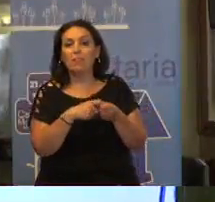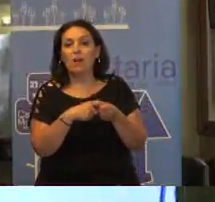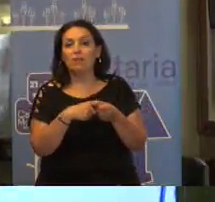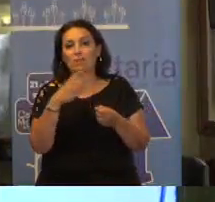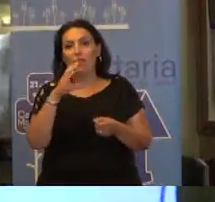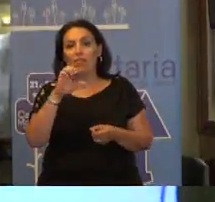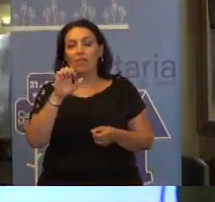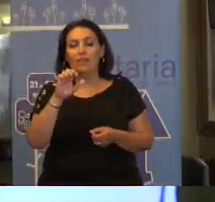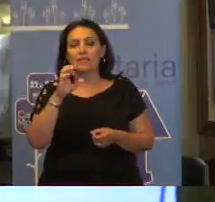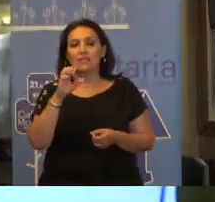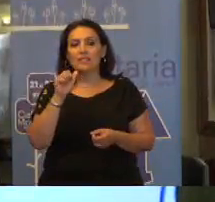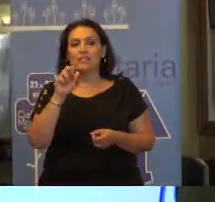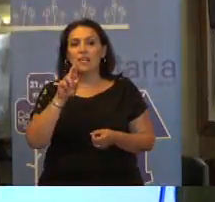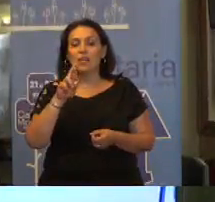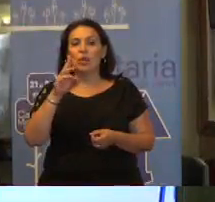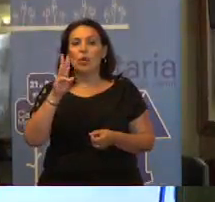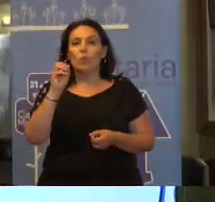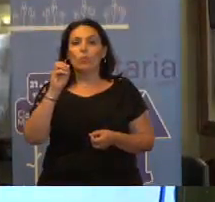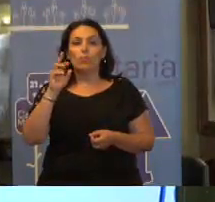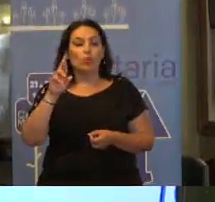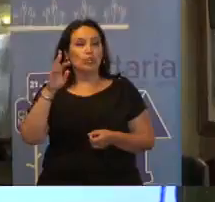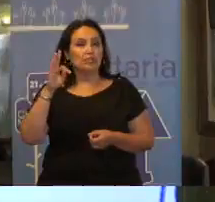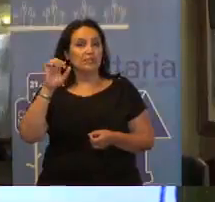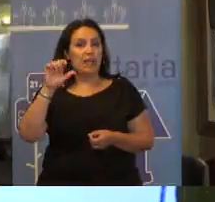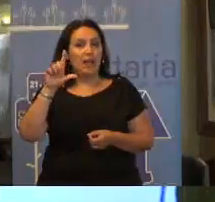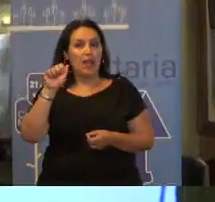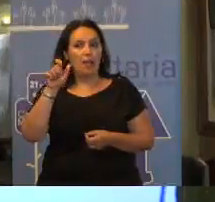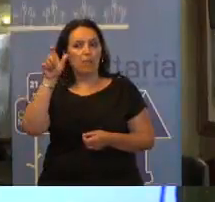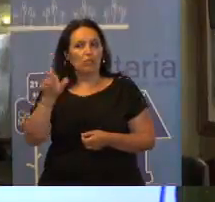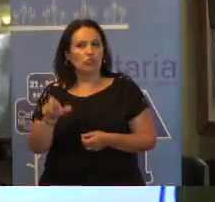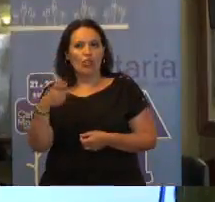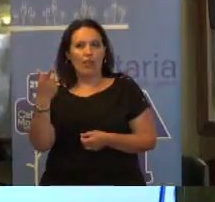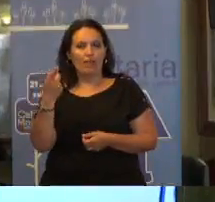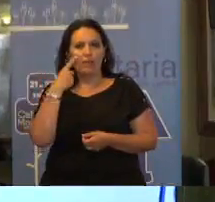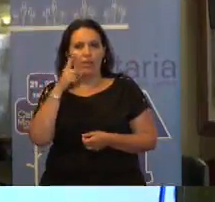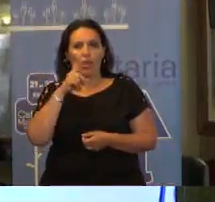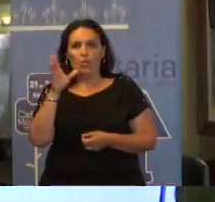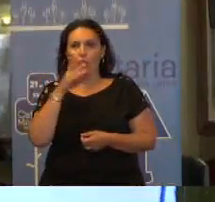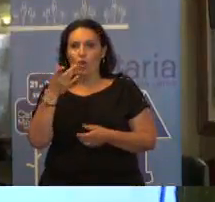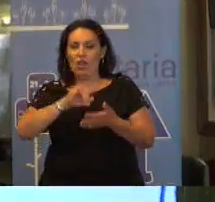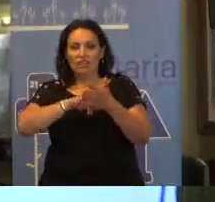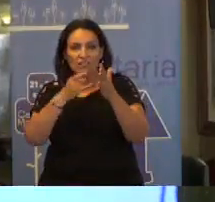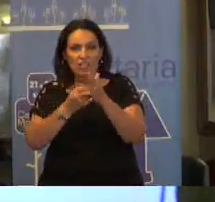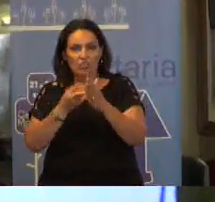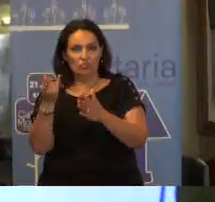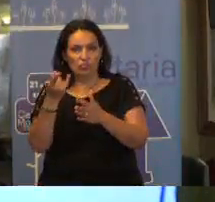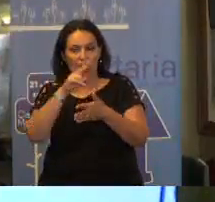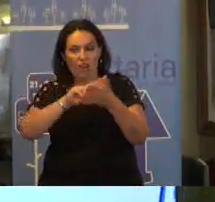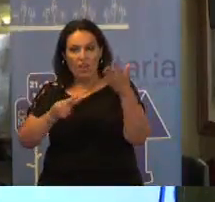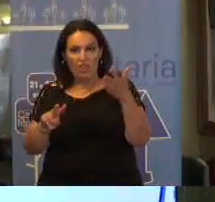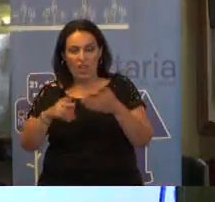Portela, que sabedes que é un dos máis universais, arquitectos do país, e que